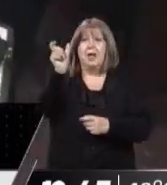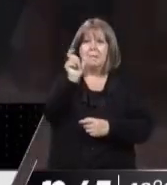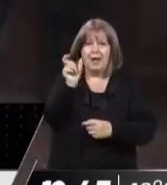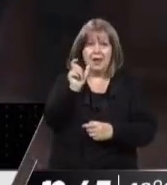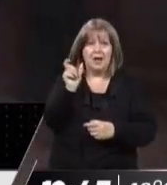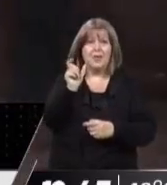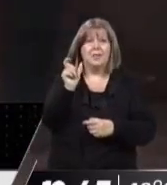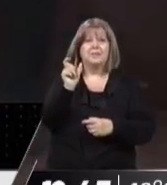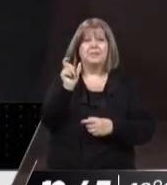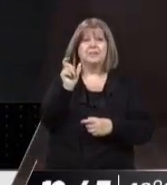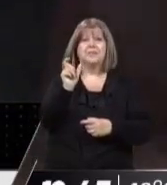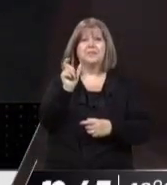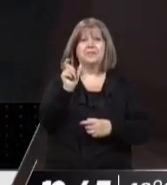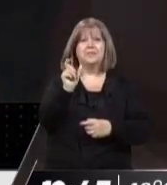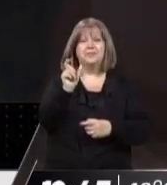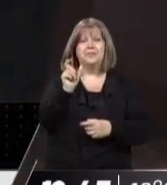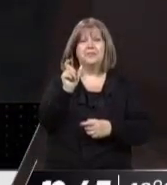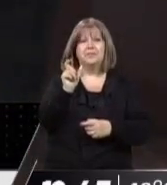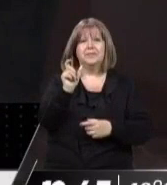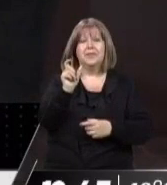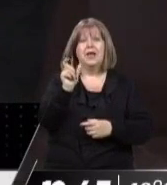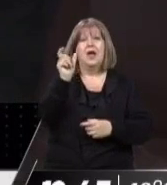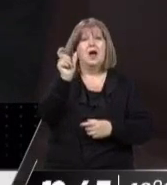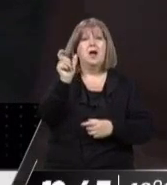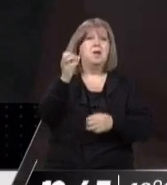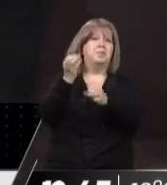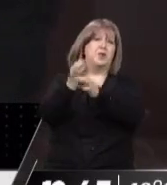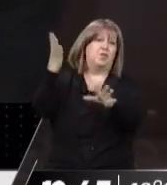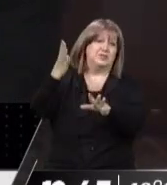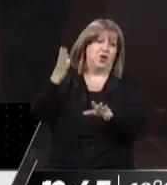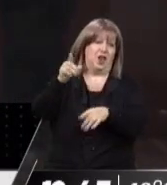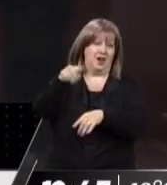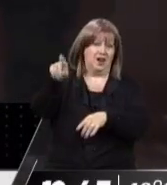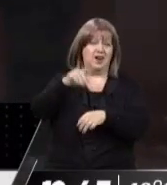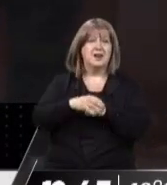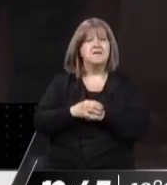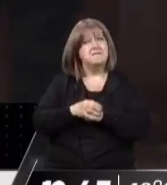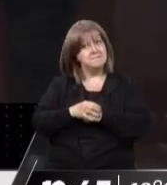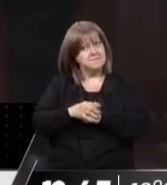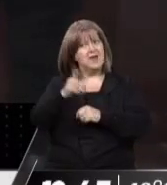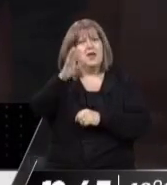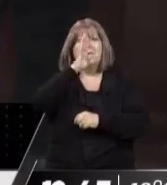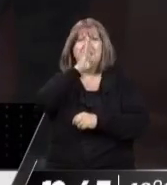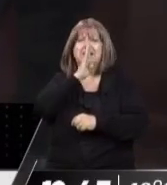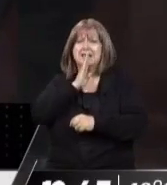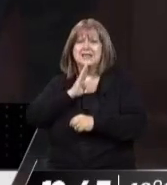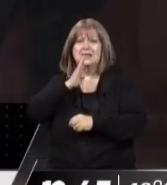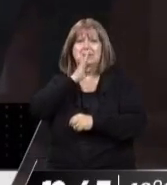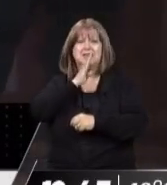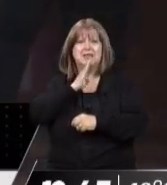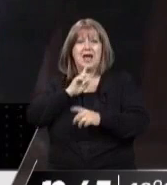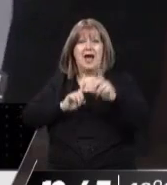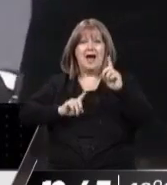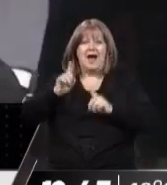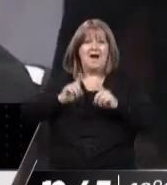¿no es cierto? Profesorado. que son los que tienen paciencia con nosotros, porque nosotros